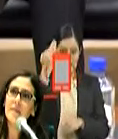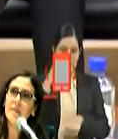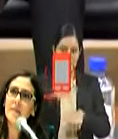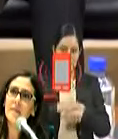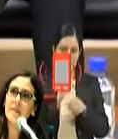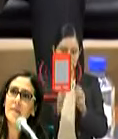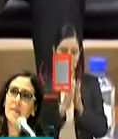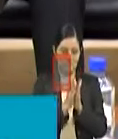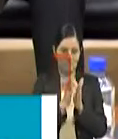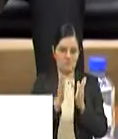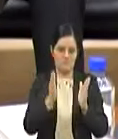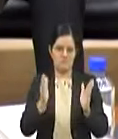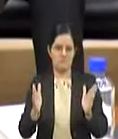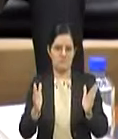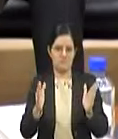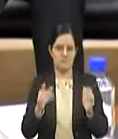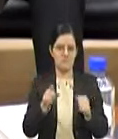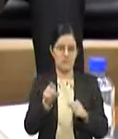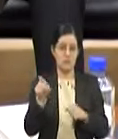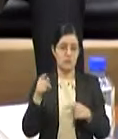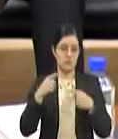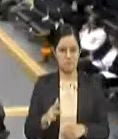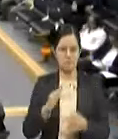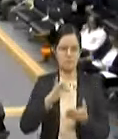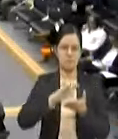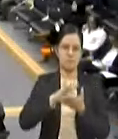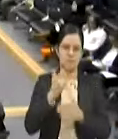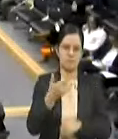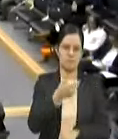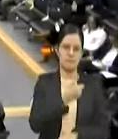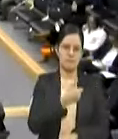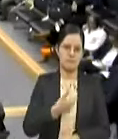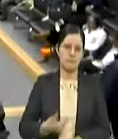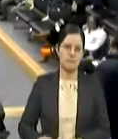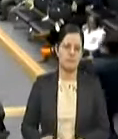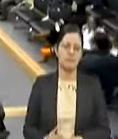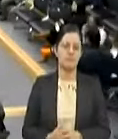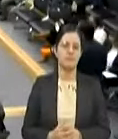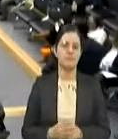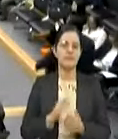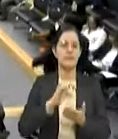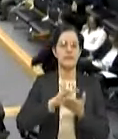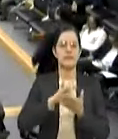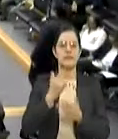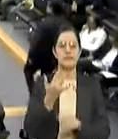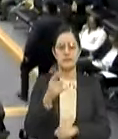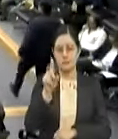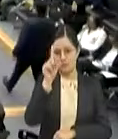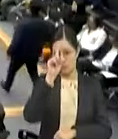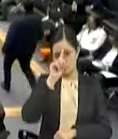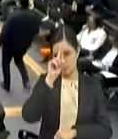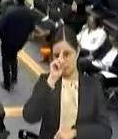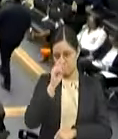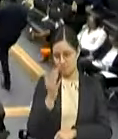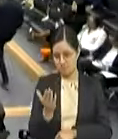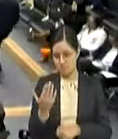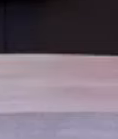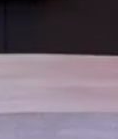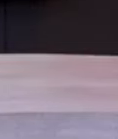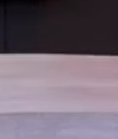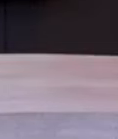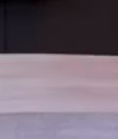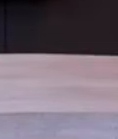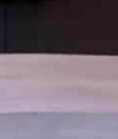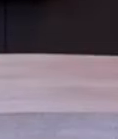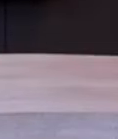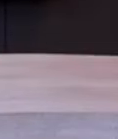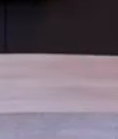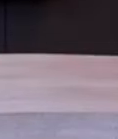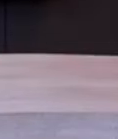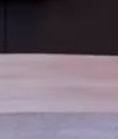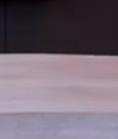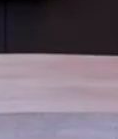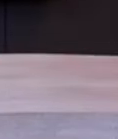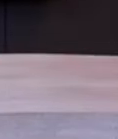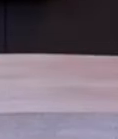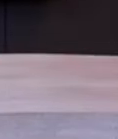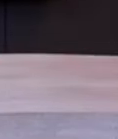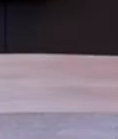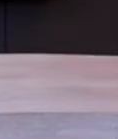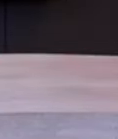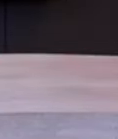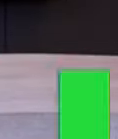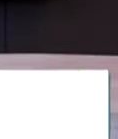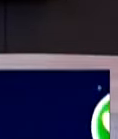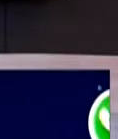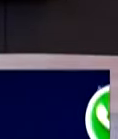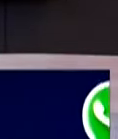fuerzas políticas. En el caso del presidente López Obrador, que dijo recientemente que suspendería sus